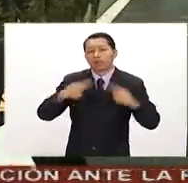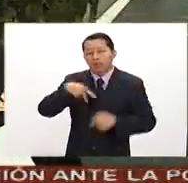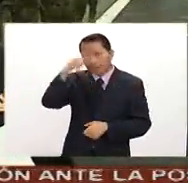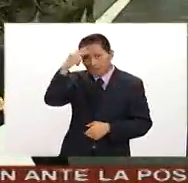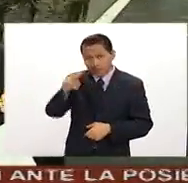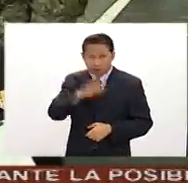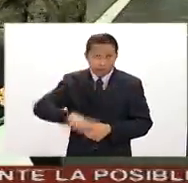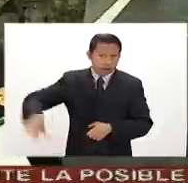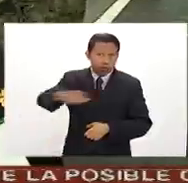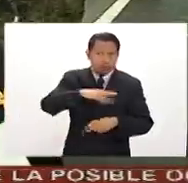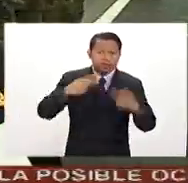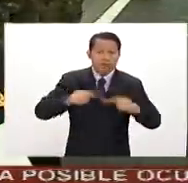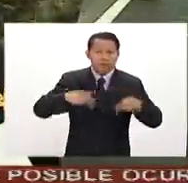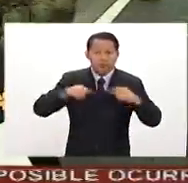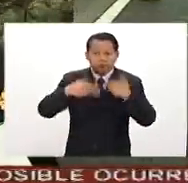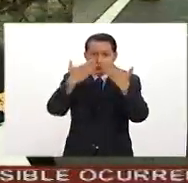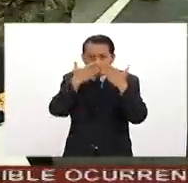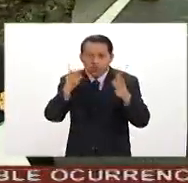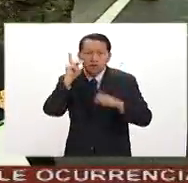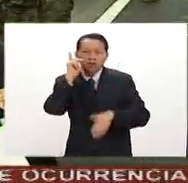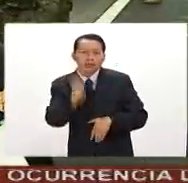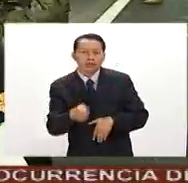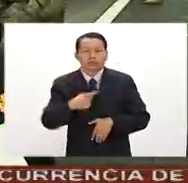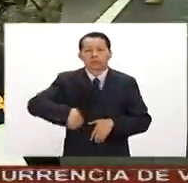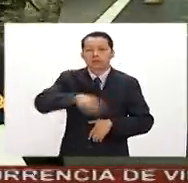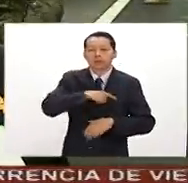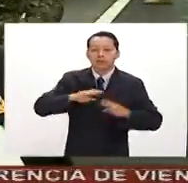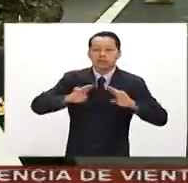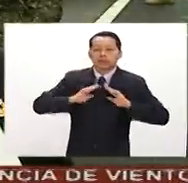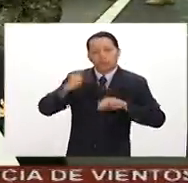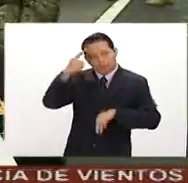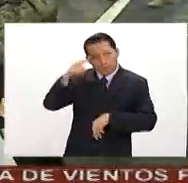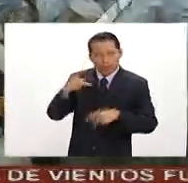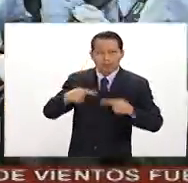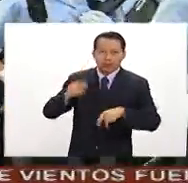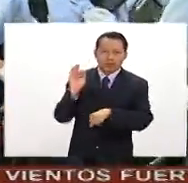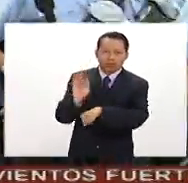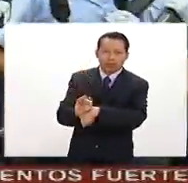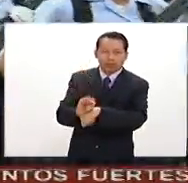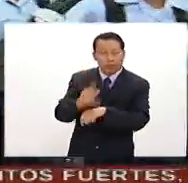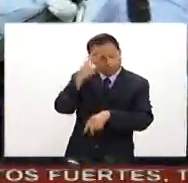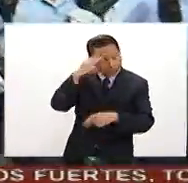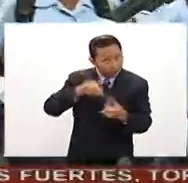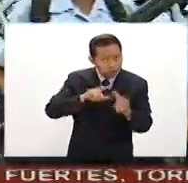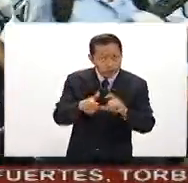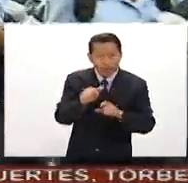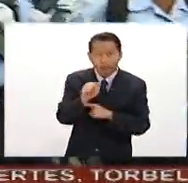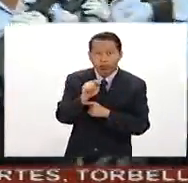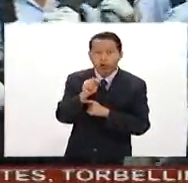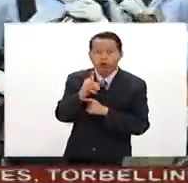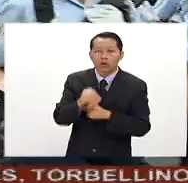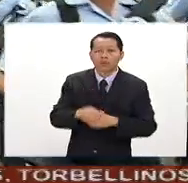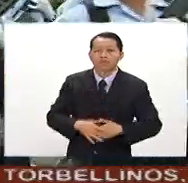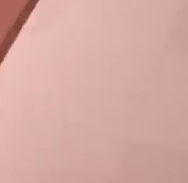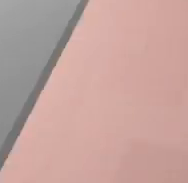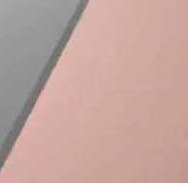pueblo de México que seguimos siendo una armada del pueblo y para el pueblo. Para México al Día, Antonio